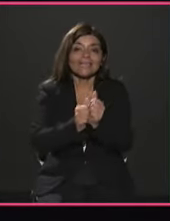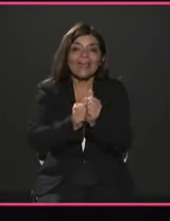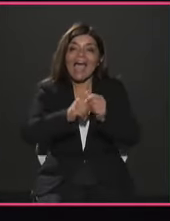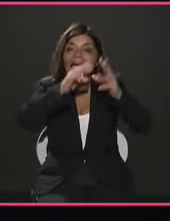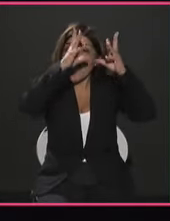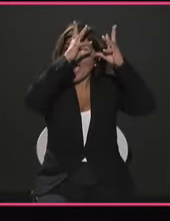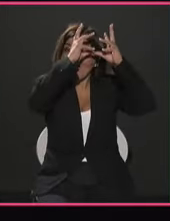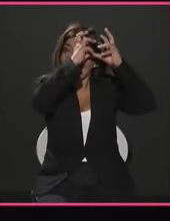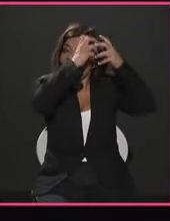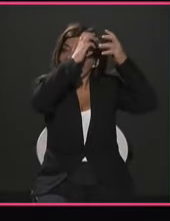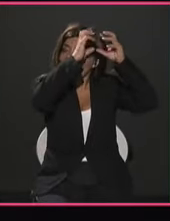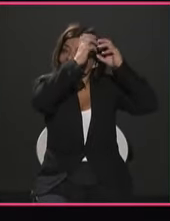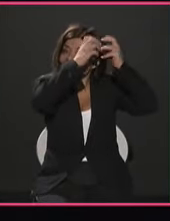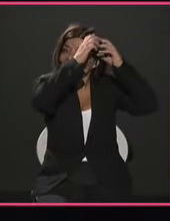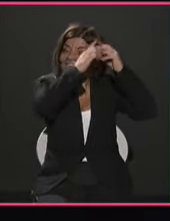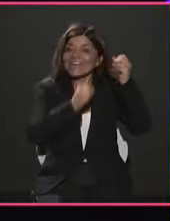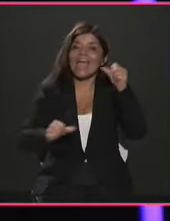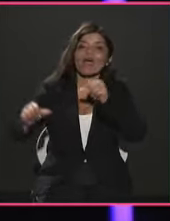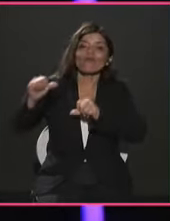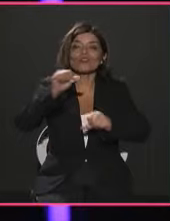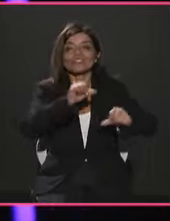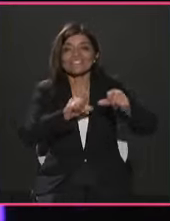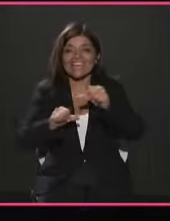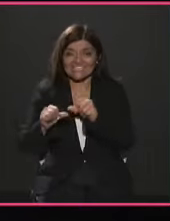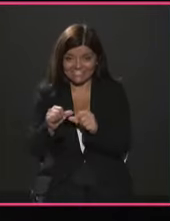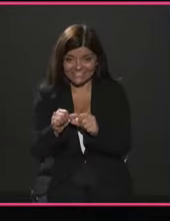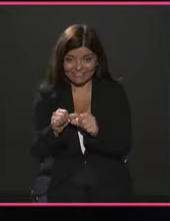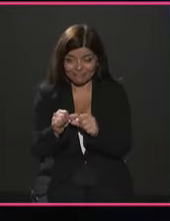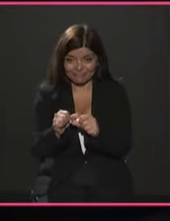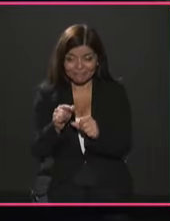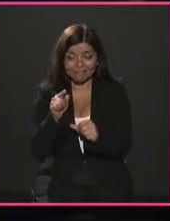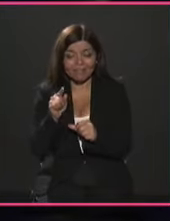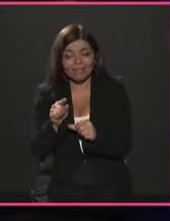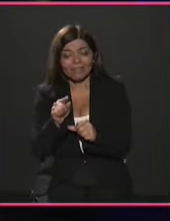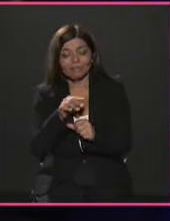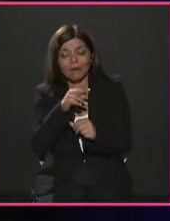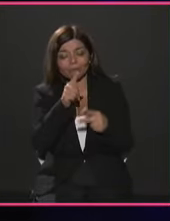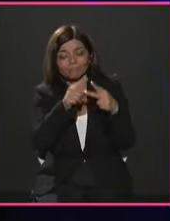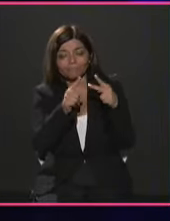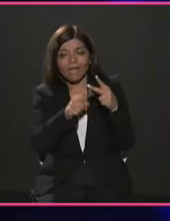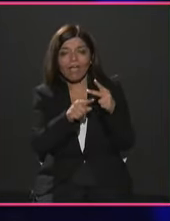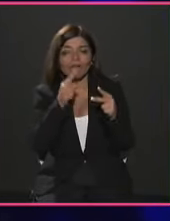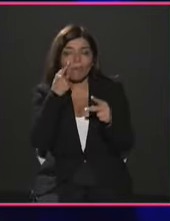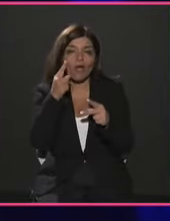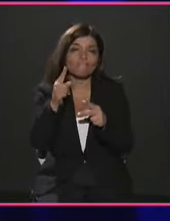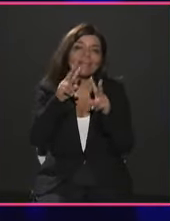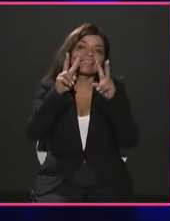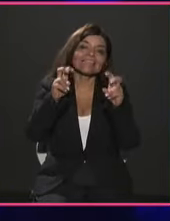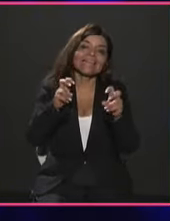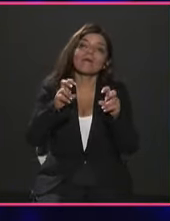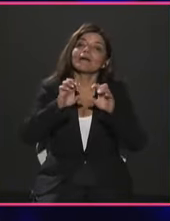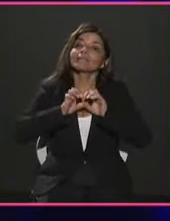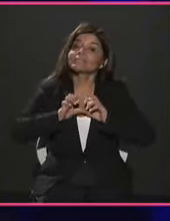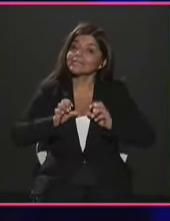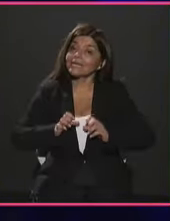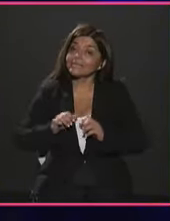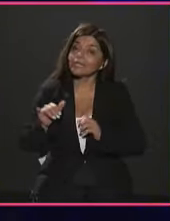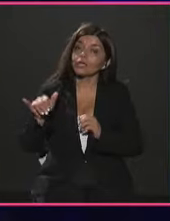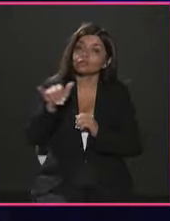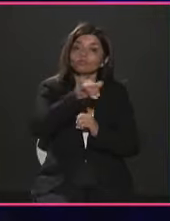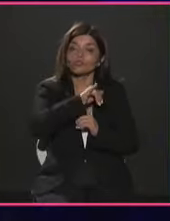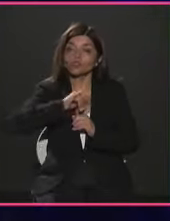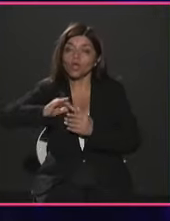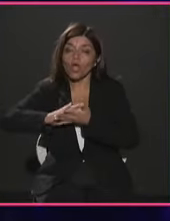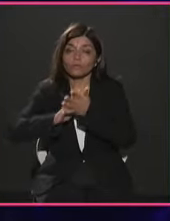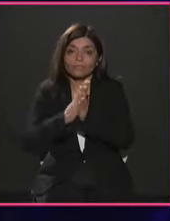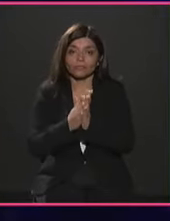neurociencia vamos a hablar de estoes y después al final vamos a volver y considerar algunos problemas éticos que son transversales Comencemos